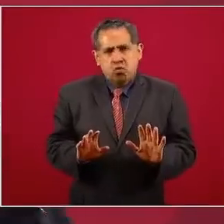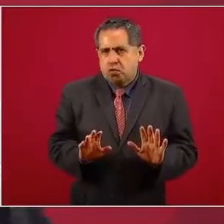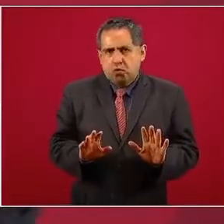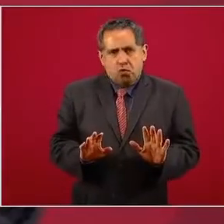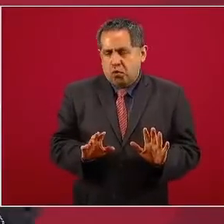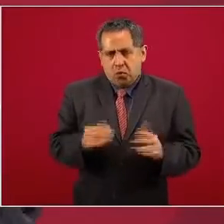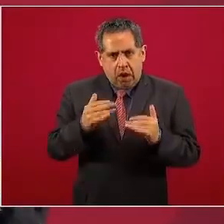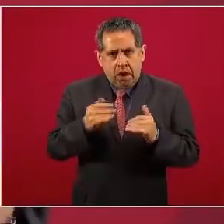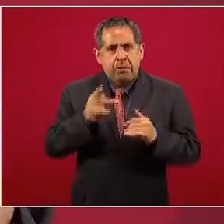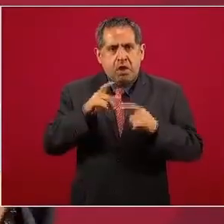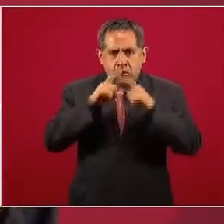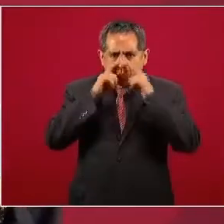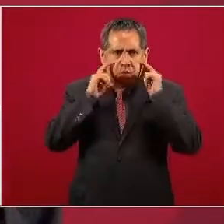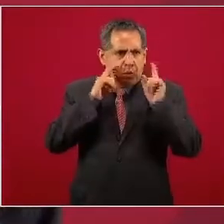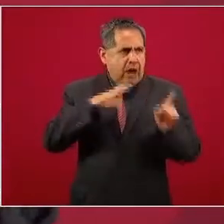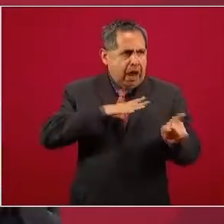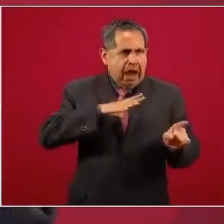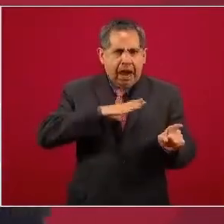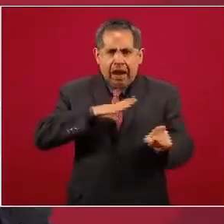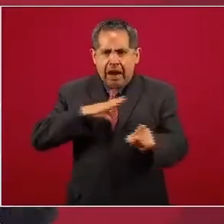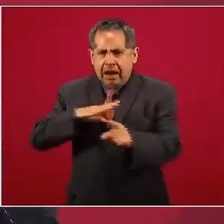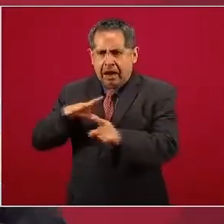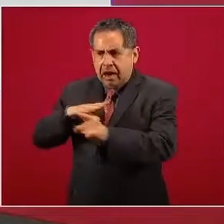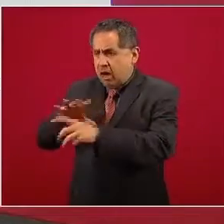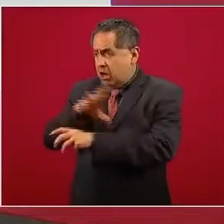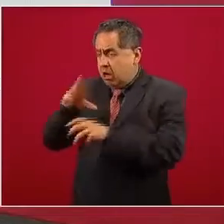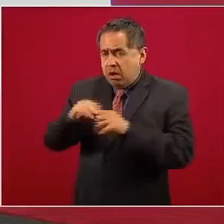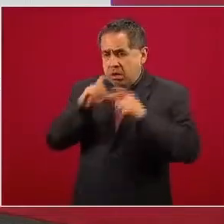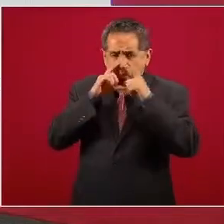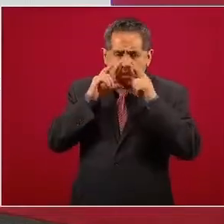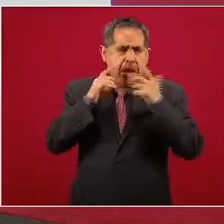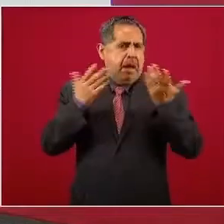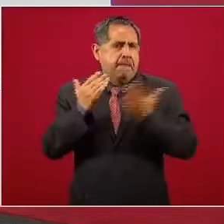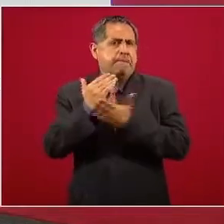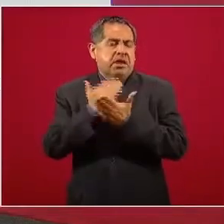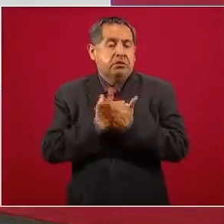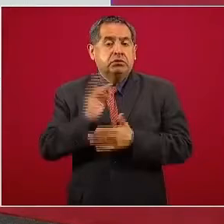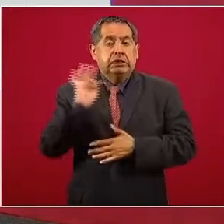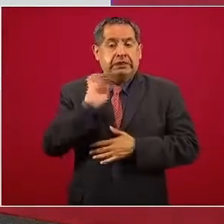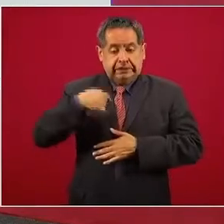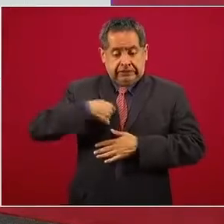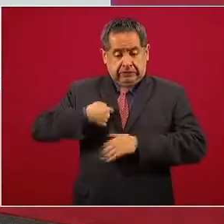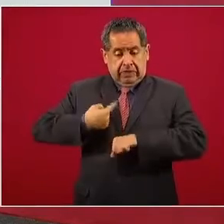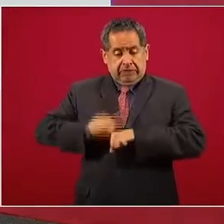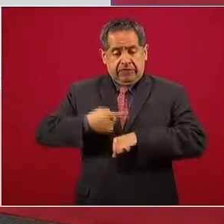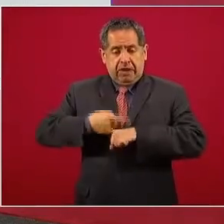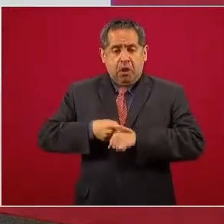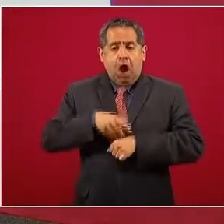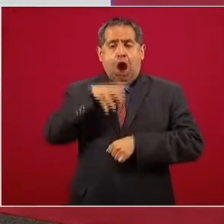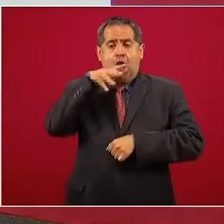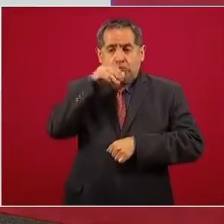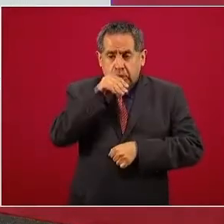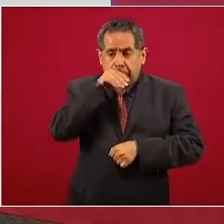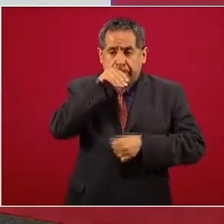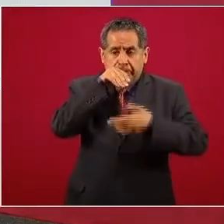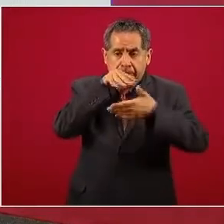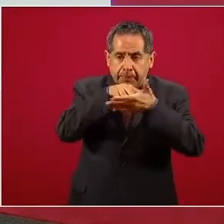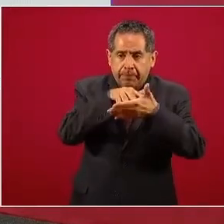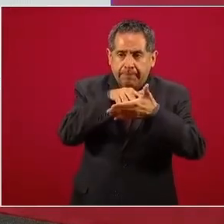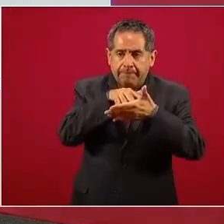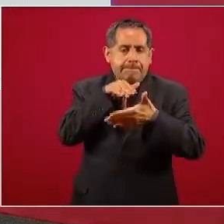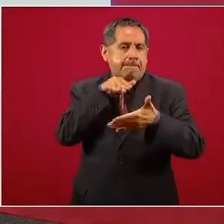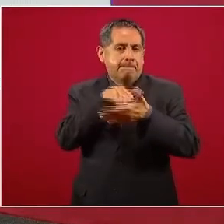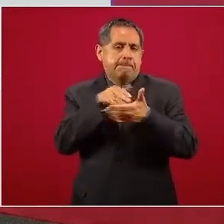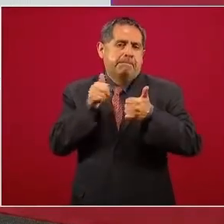masiva, podemos tener que las personas que estén expeliendo virus pudieran reducirse por tener